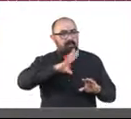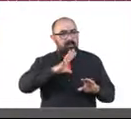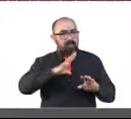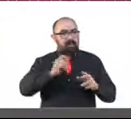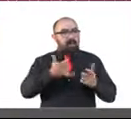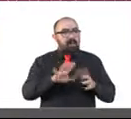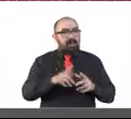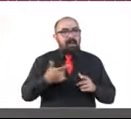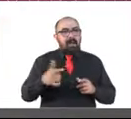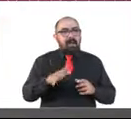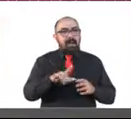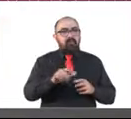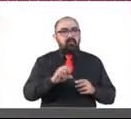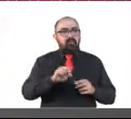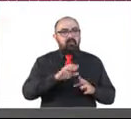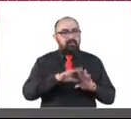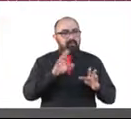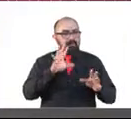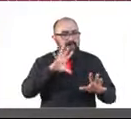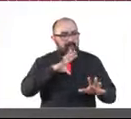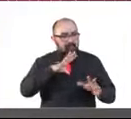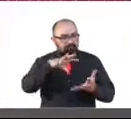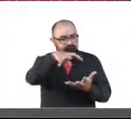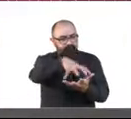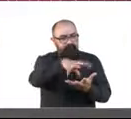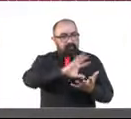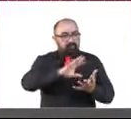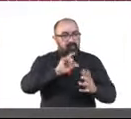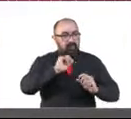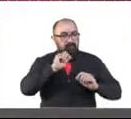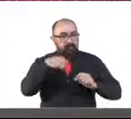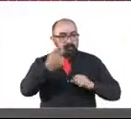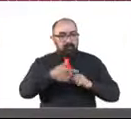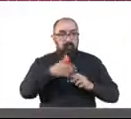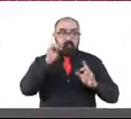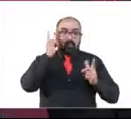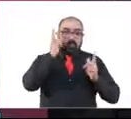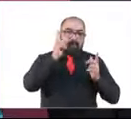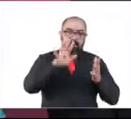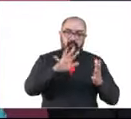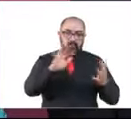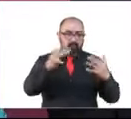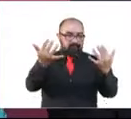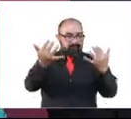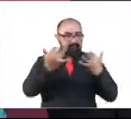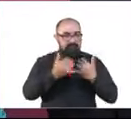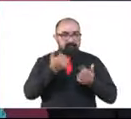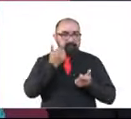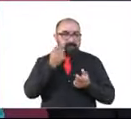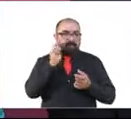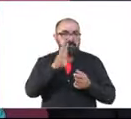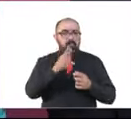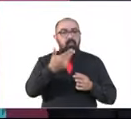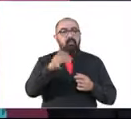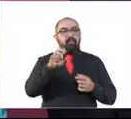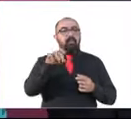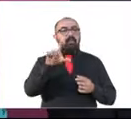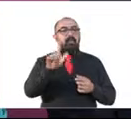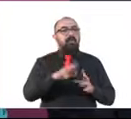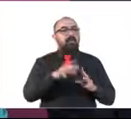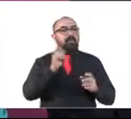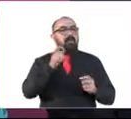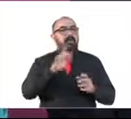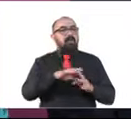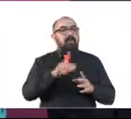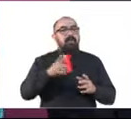lagos, sino que ya va a estar muy listo, ojalá nos acompañen, en un humedal que hicimos en el